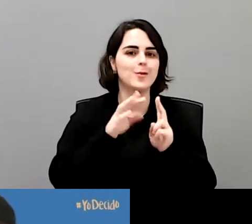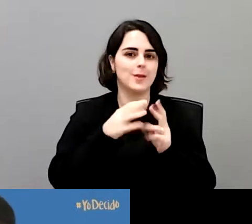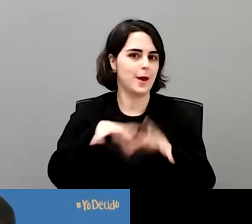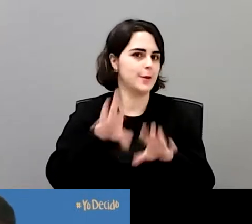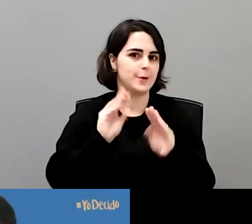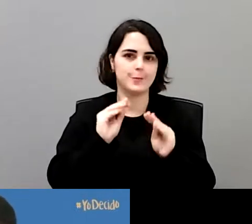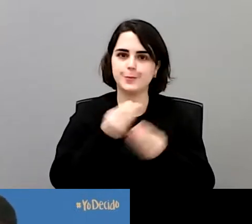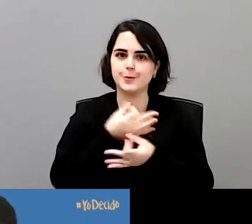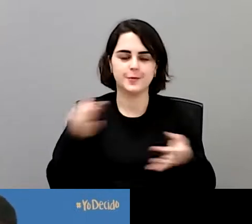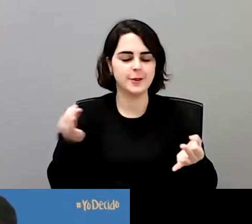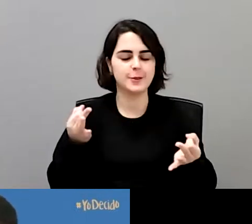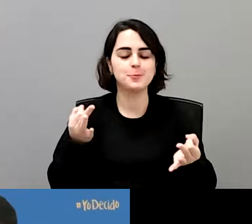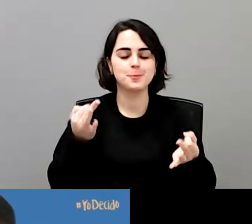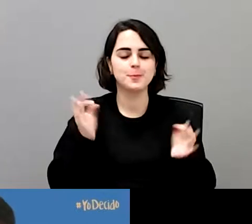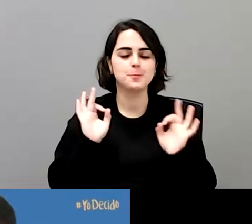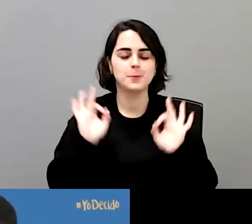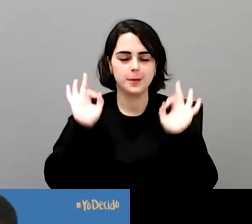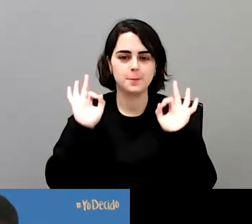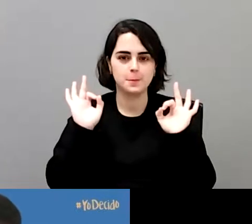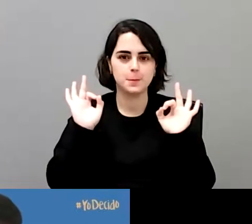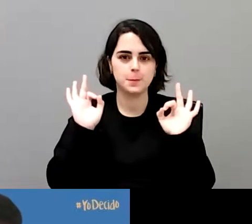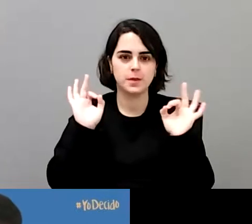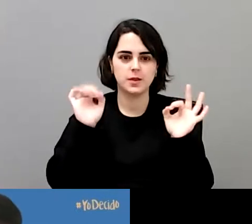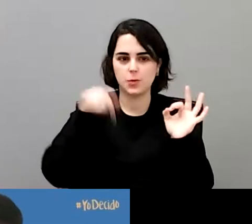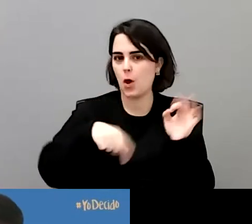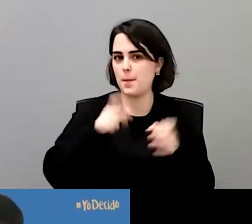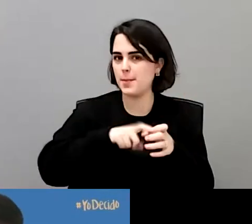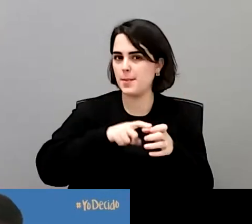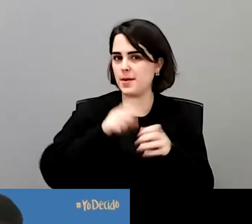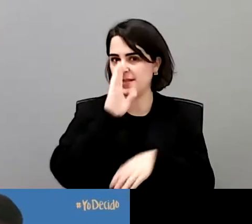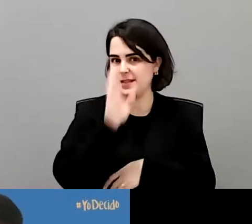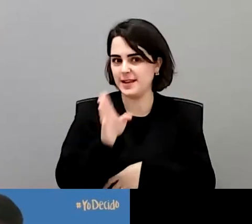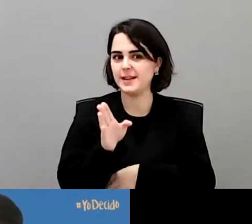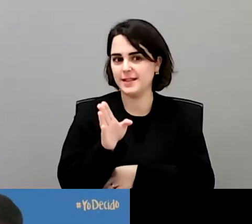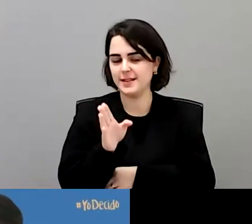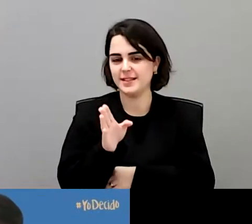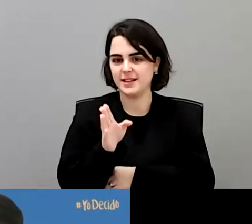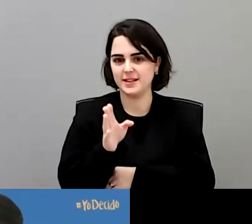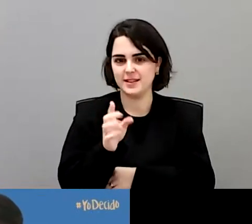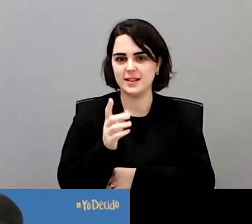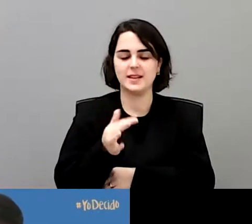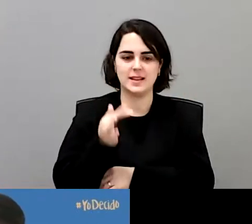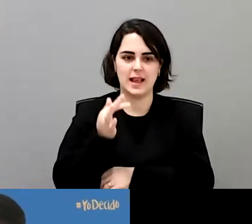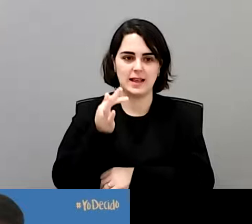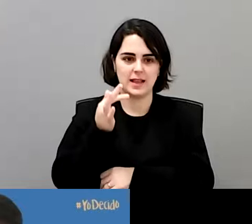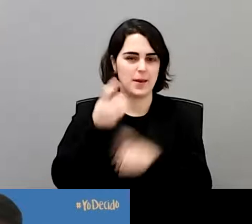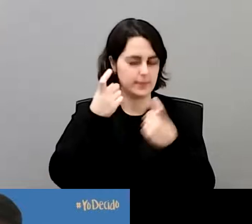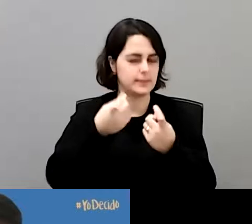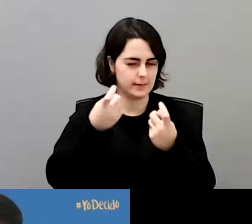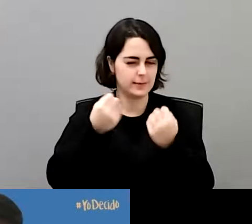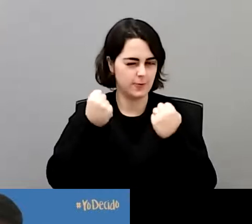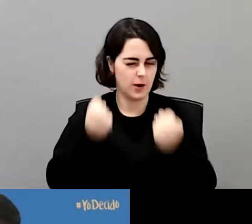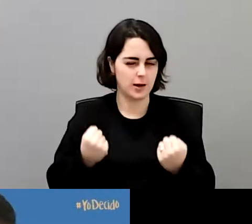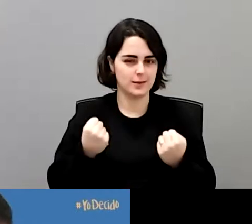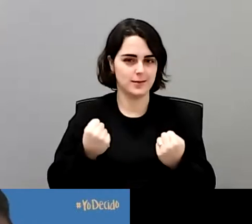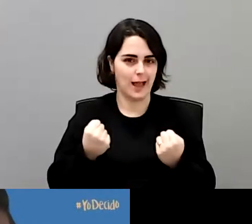bien. Y sobre todo el que estés hoy aquí en directo y hacer ese esfuerzo, tenerte